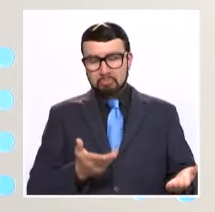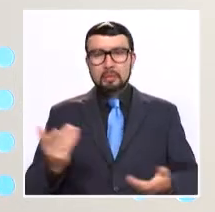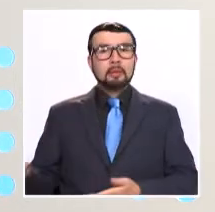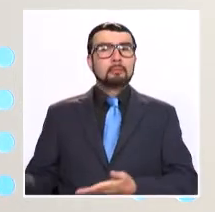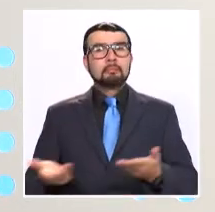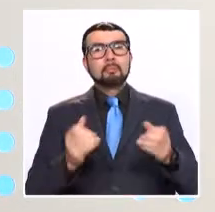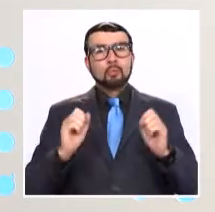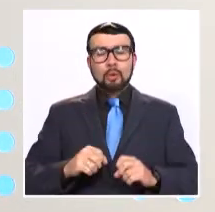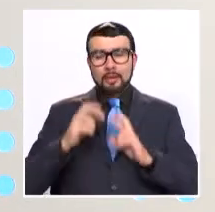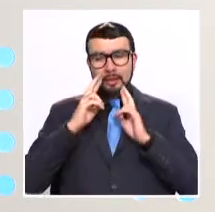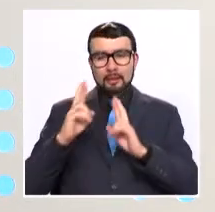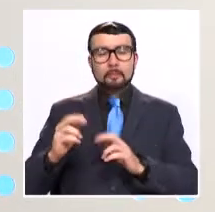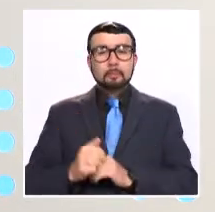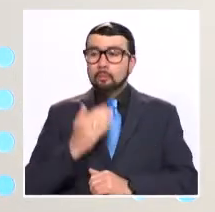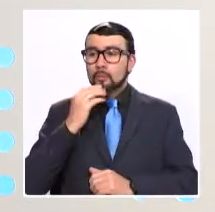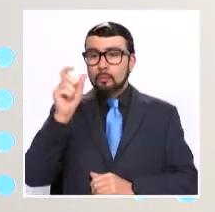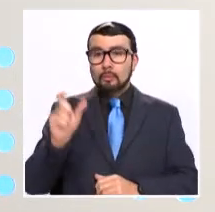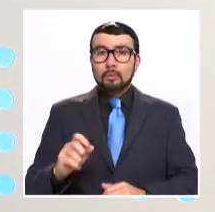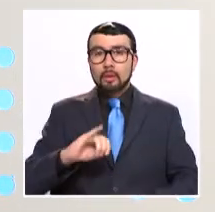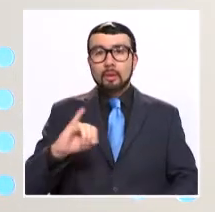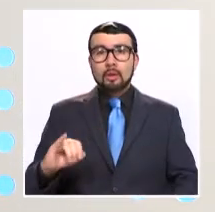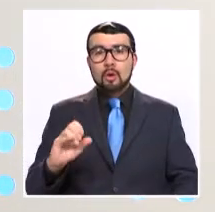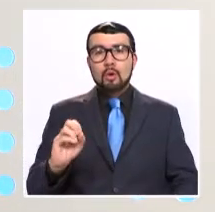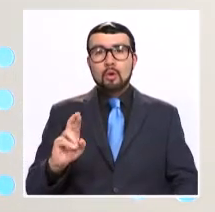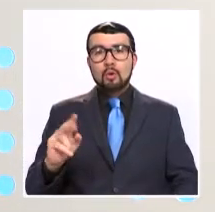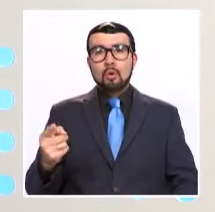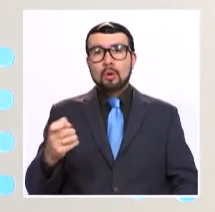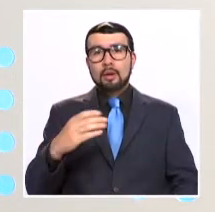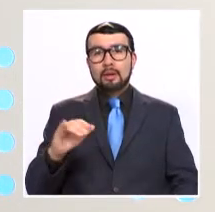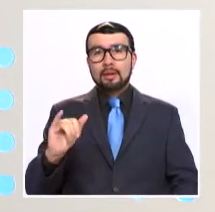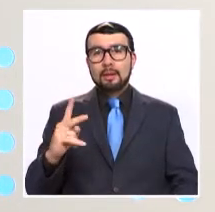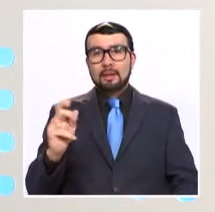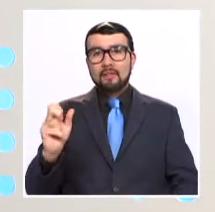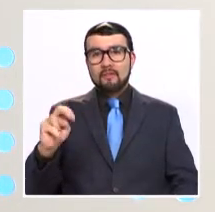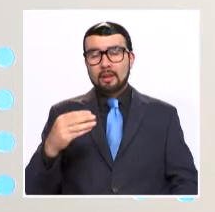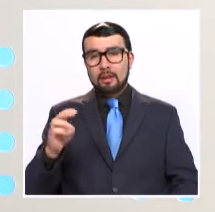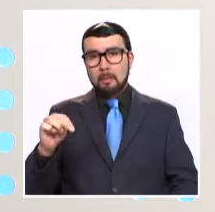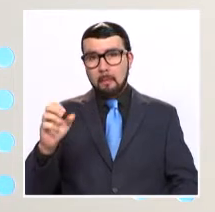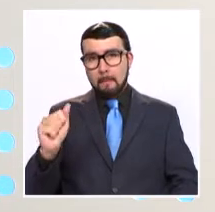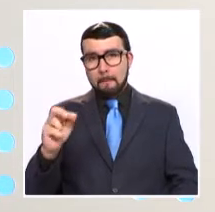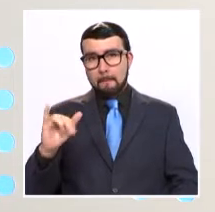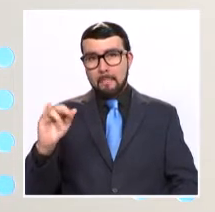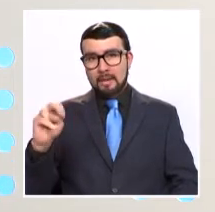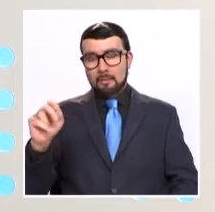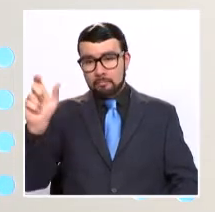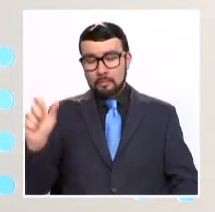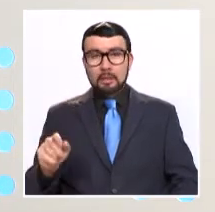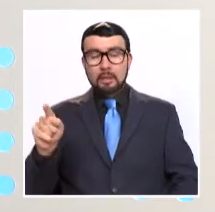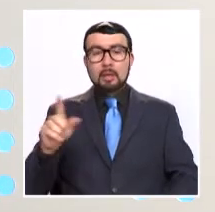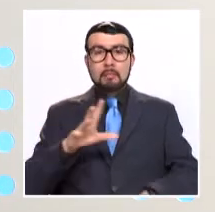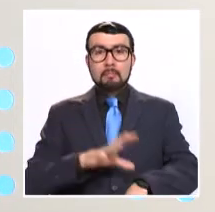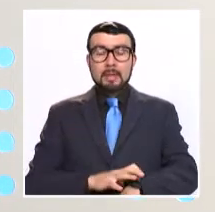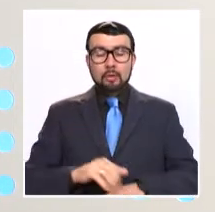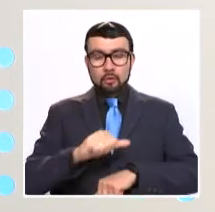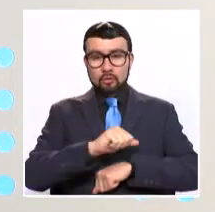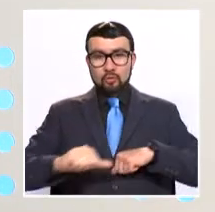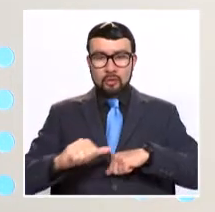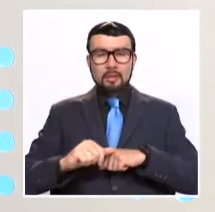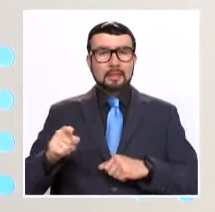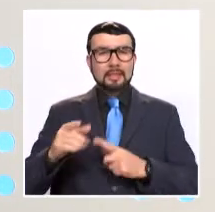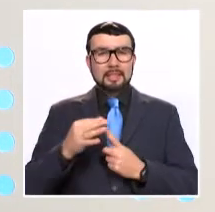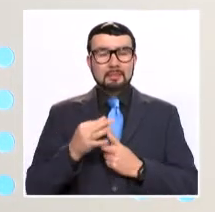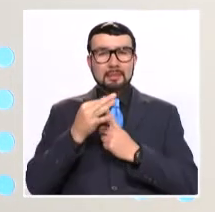doctor Jorge Iván Marín Uribe. Él es médico y cirujano, especializado en microbiología y